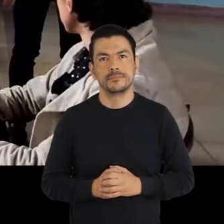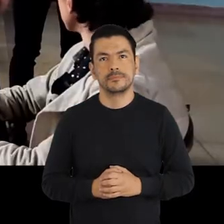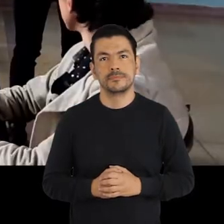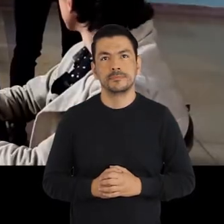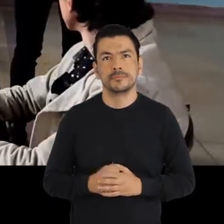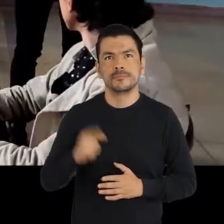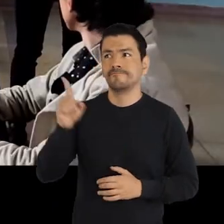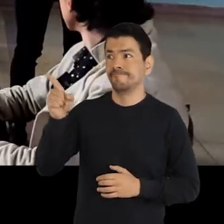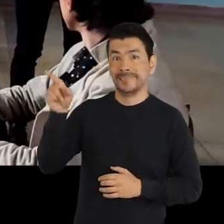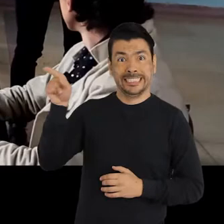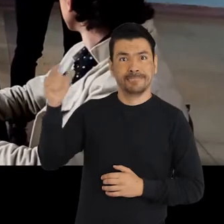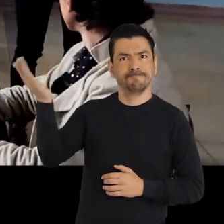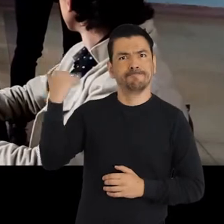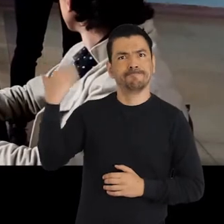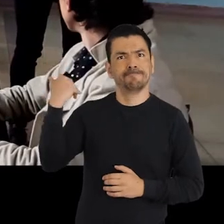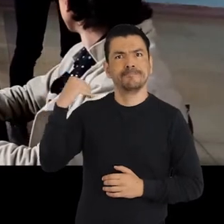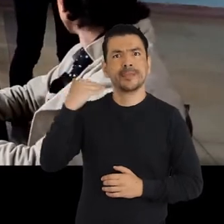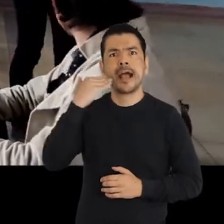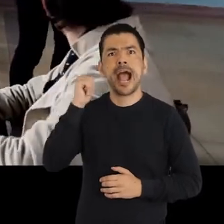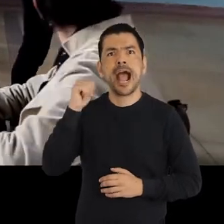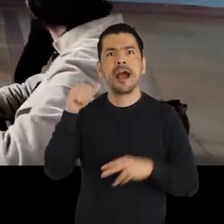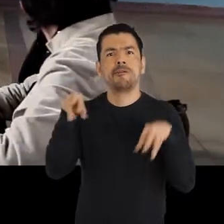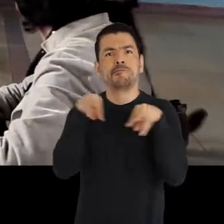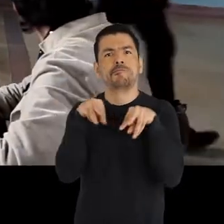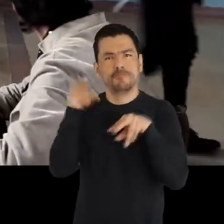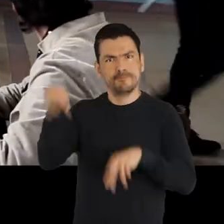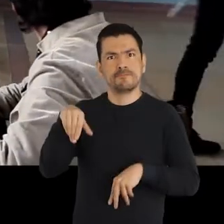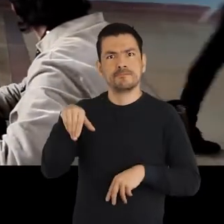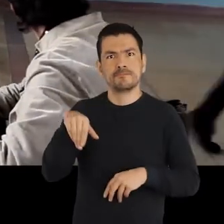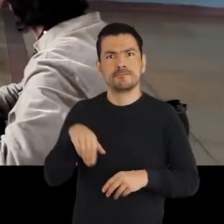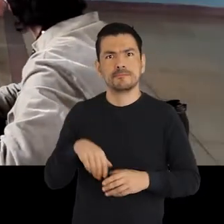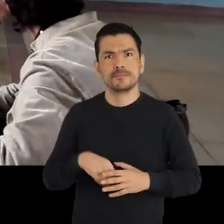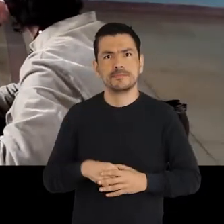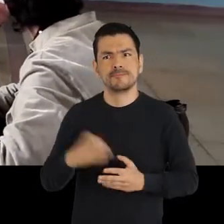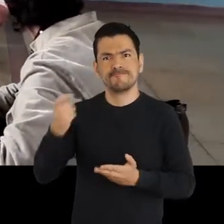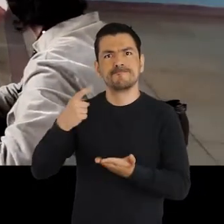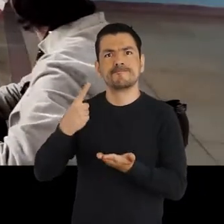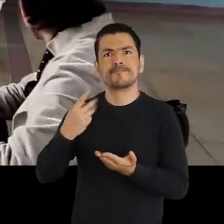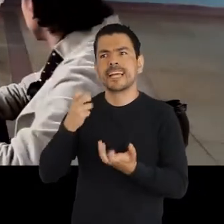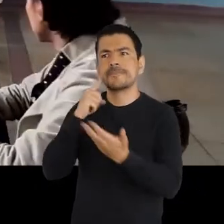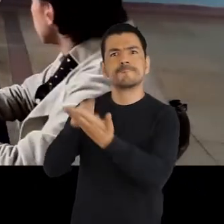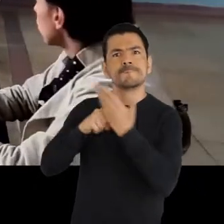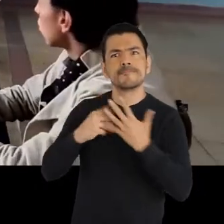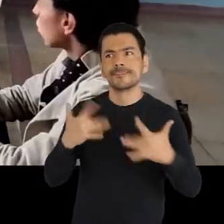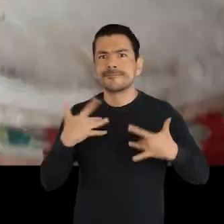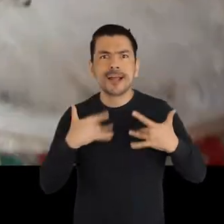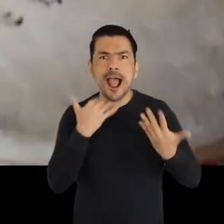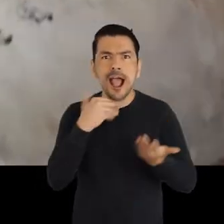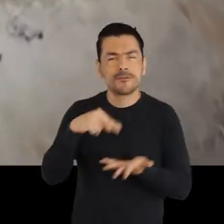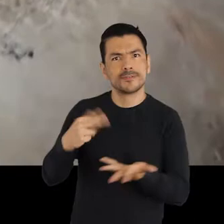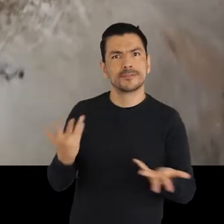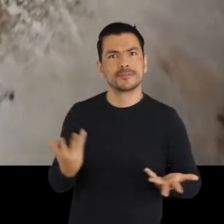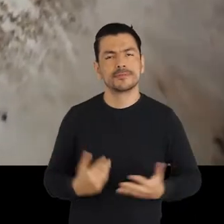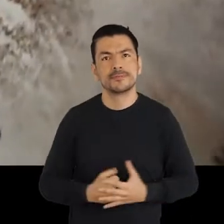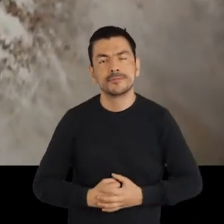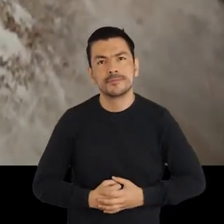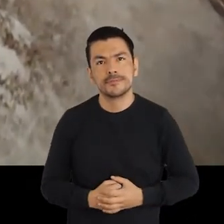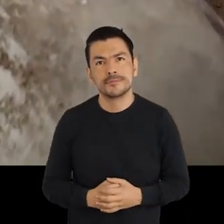Para que nos amenice y nos alegre la noche. Le, le, le, le, le, le.